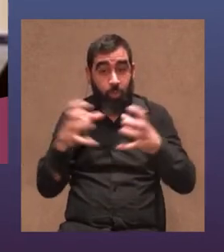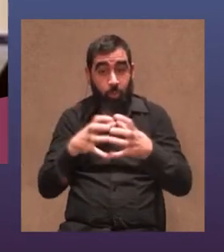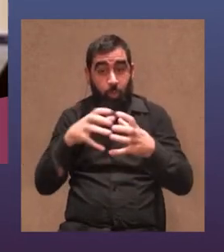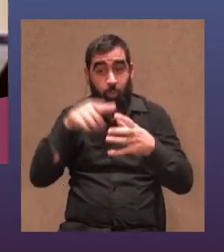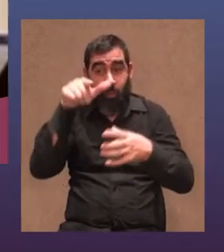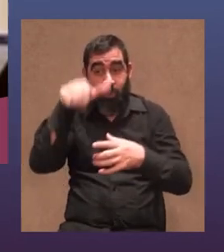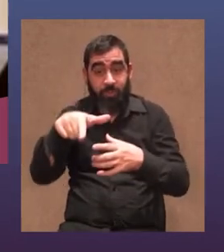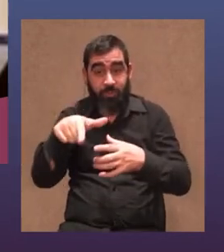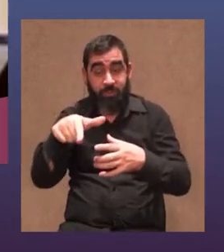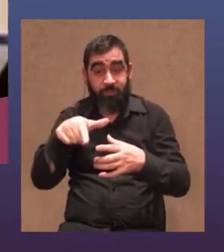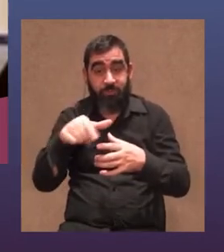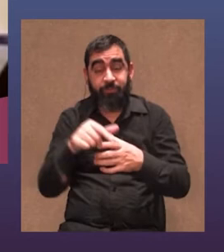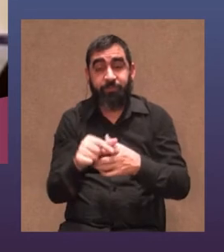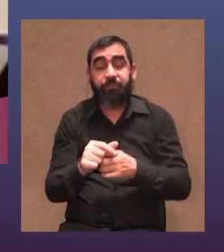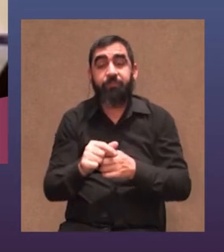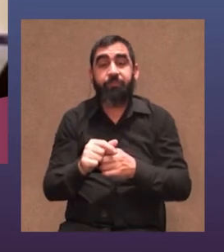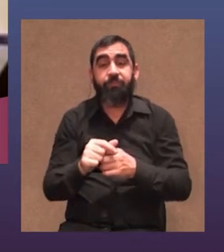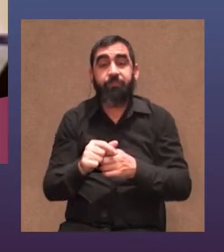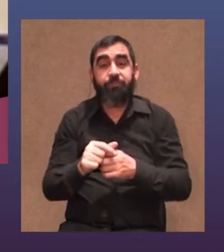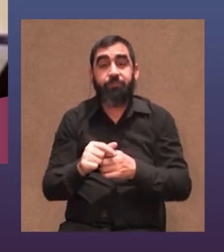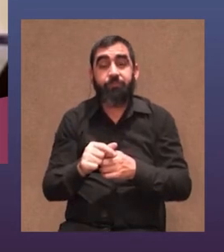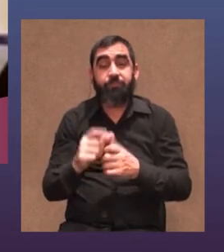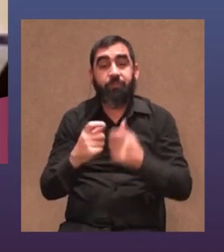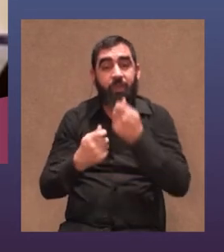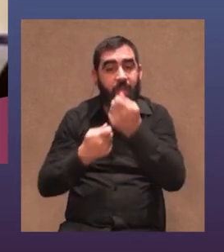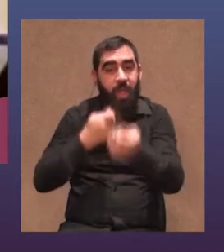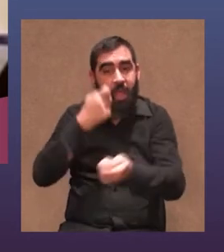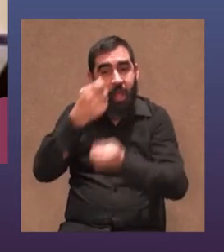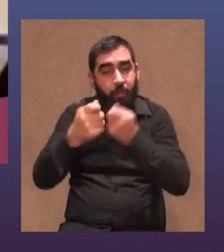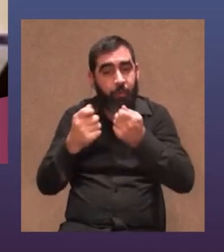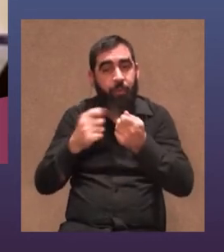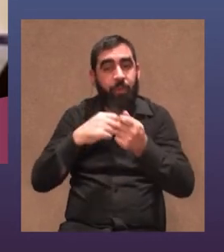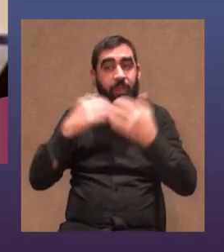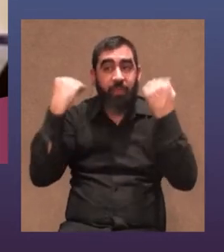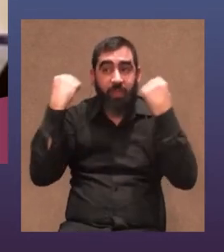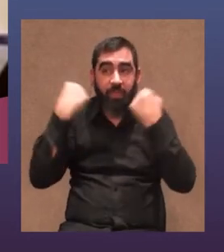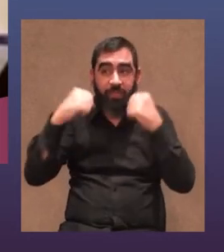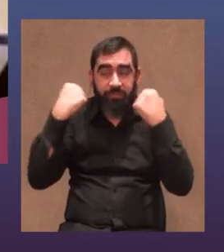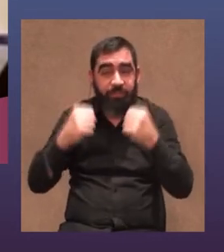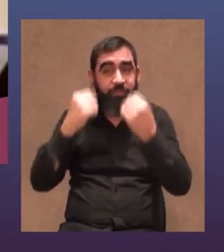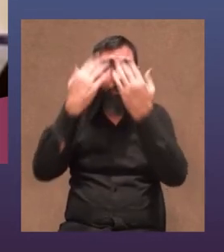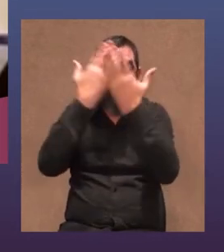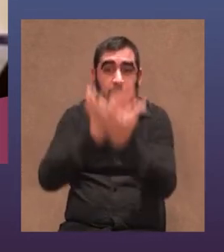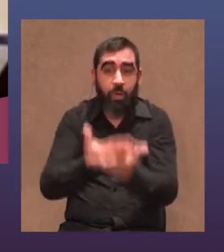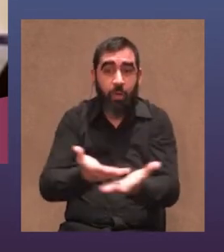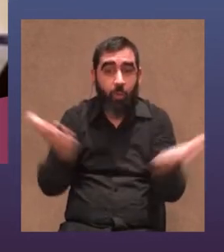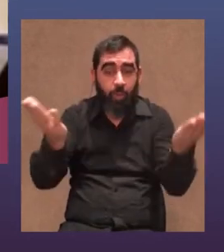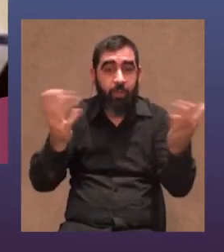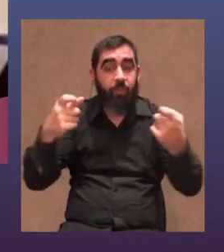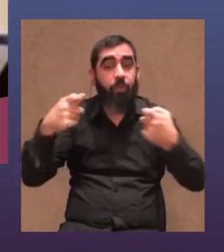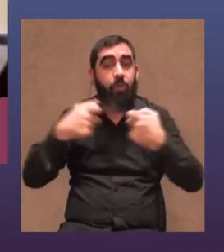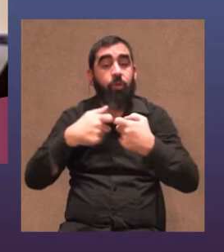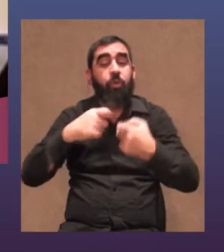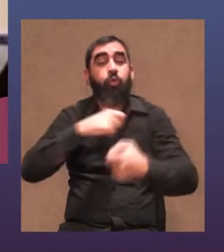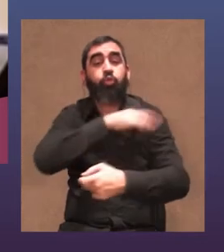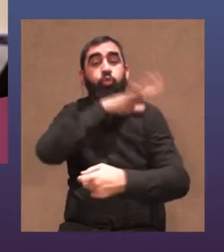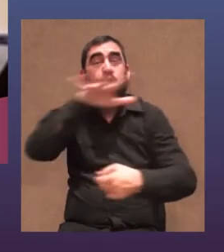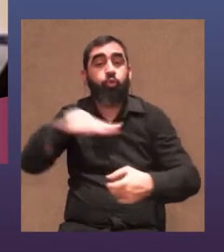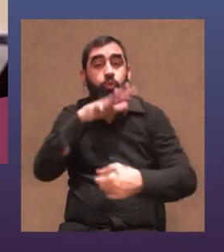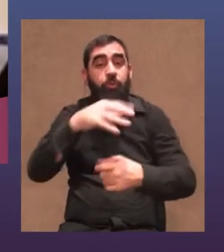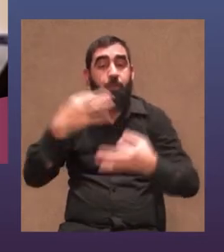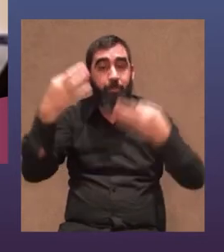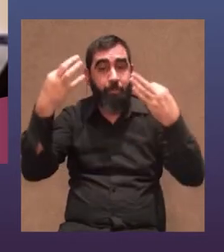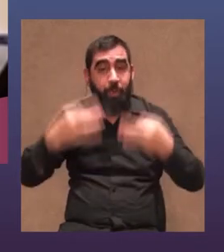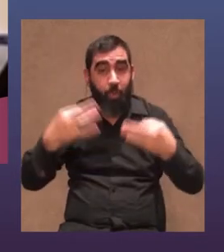Canetti definía muy bien como que aporta a la descarga y al ejercicio o a la muestra de lo que puede ser una sociedad más justa que se ve en el trabajo